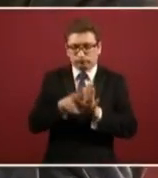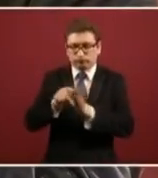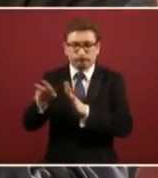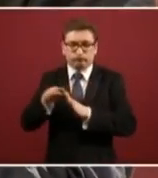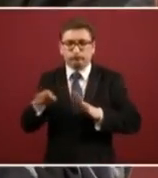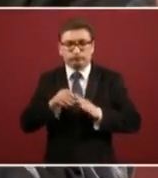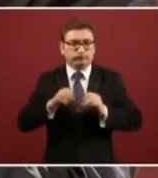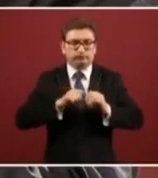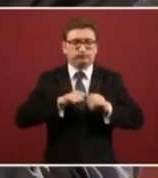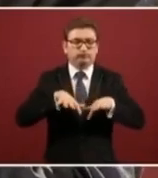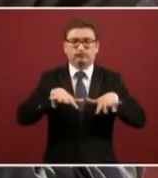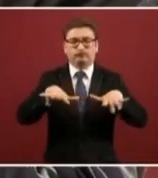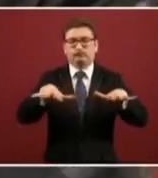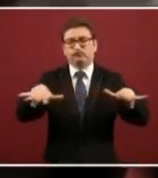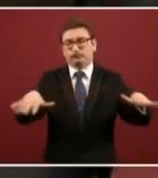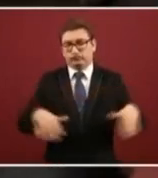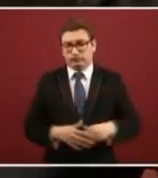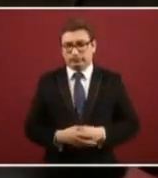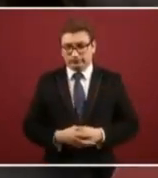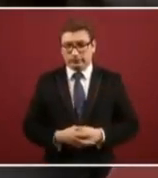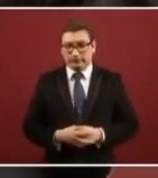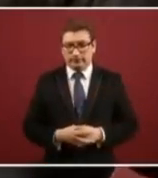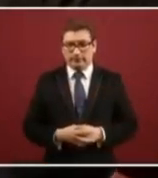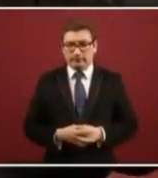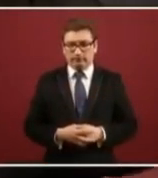de manera masiva, ¿no?